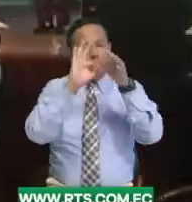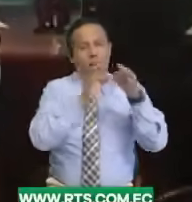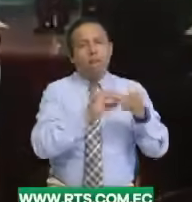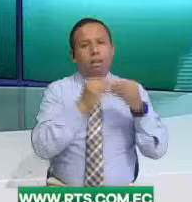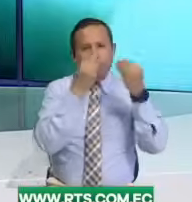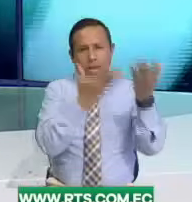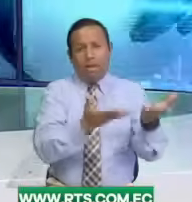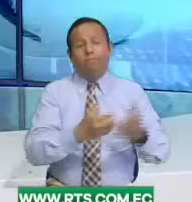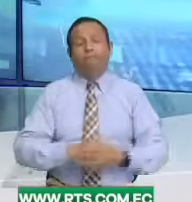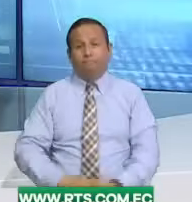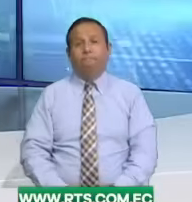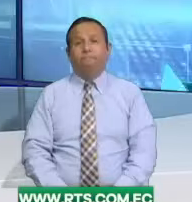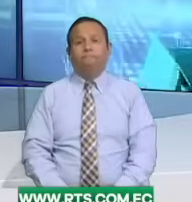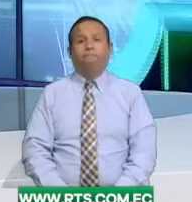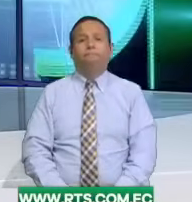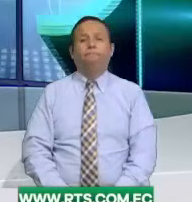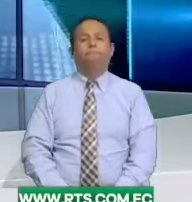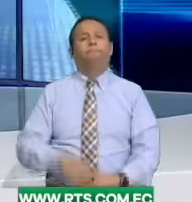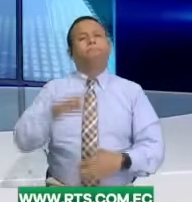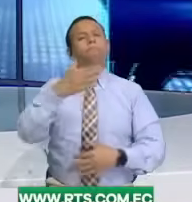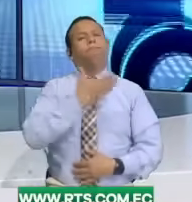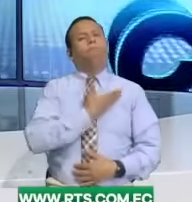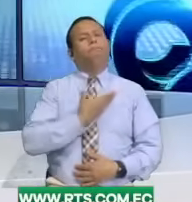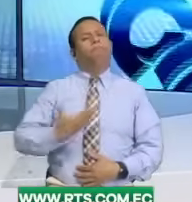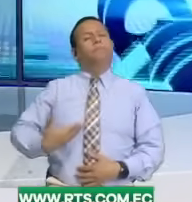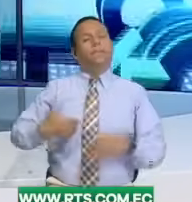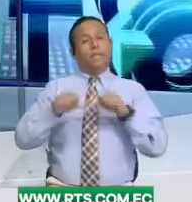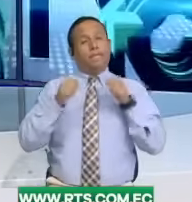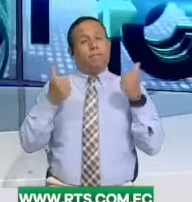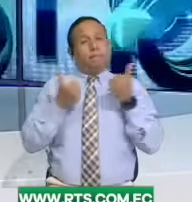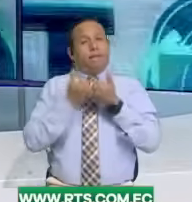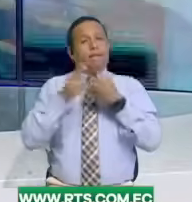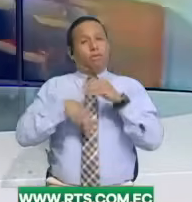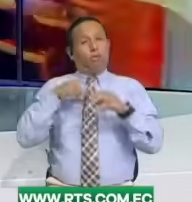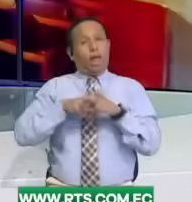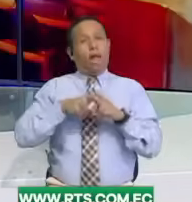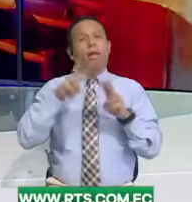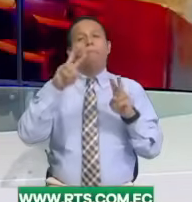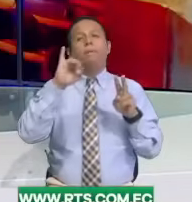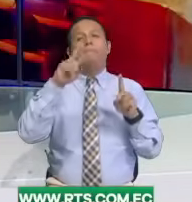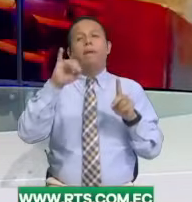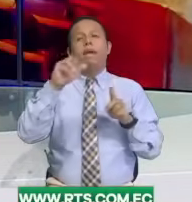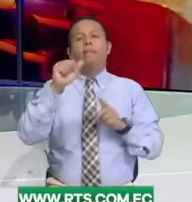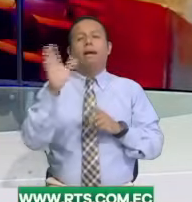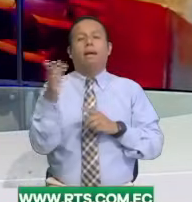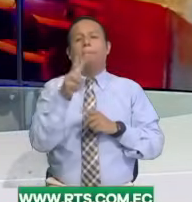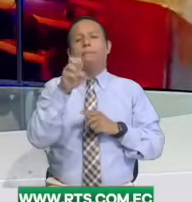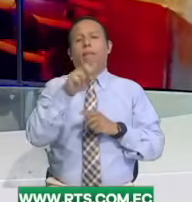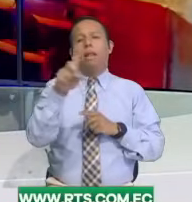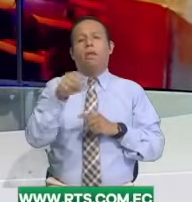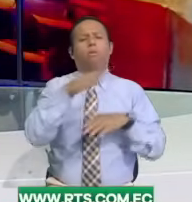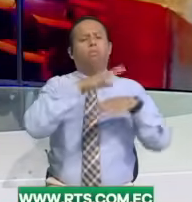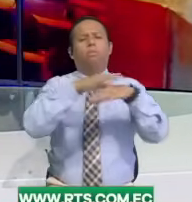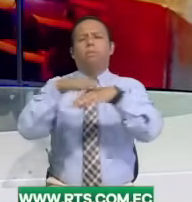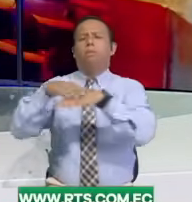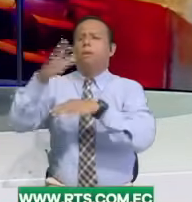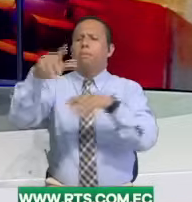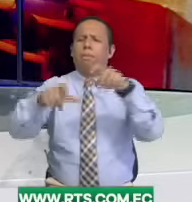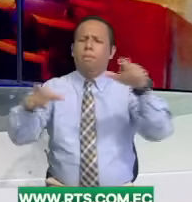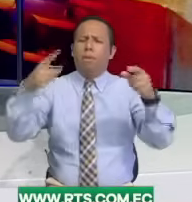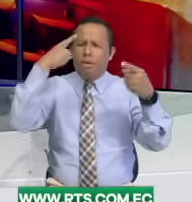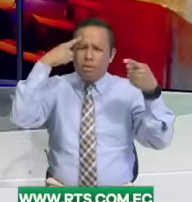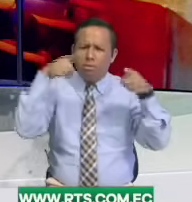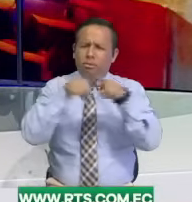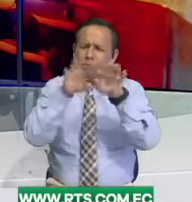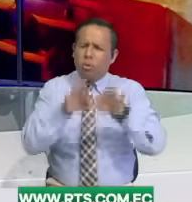Pimentel. La presidenta de la Asamblea Nacional, Viviana Veloz, hizo un llamado a la Concertación para disminuir los